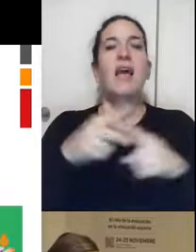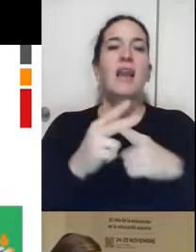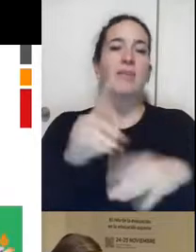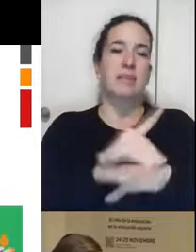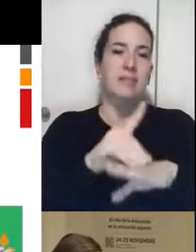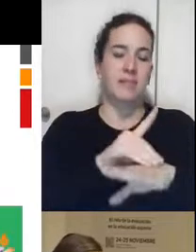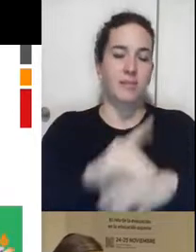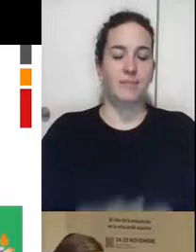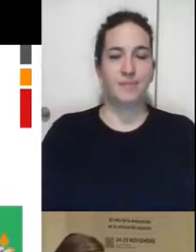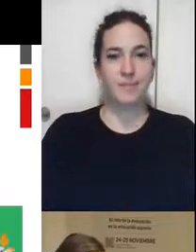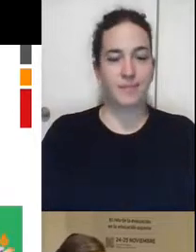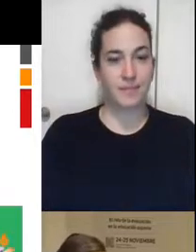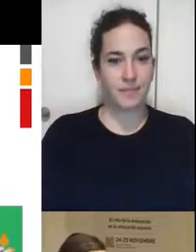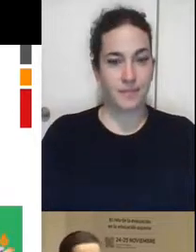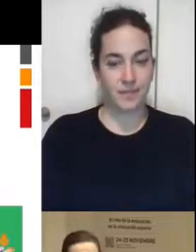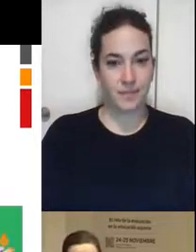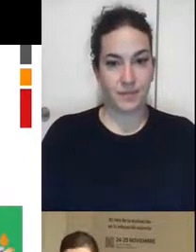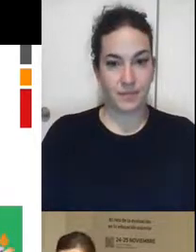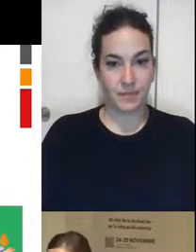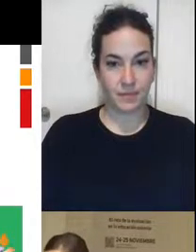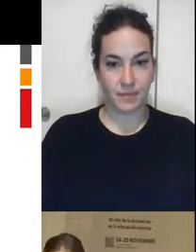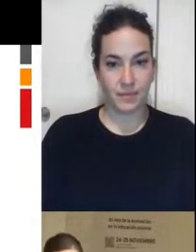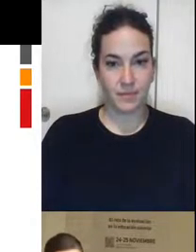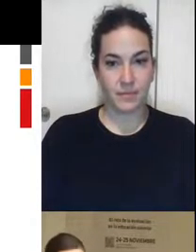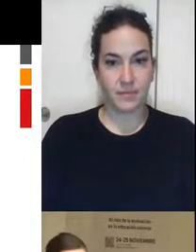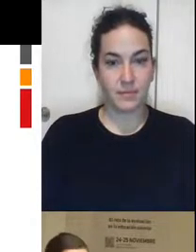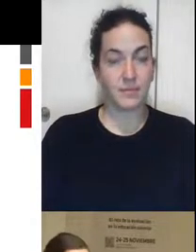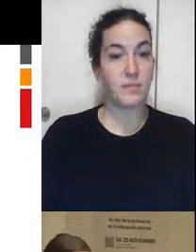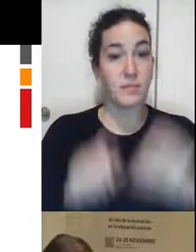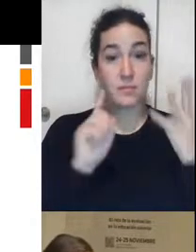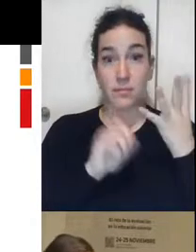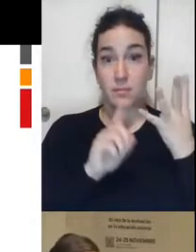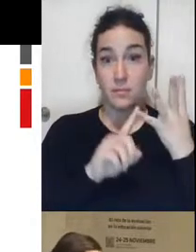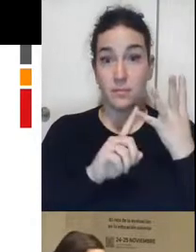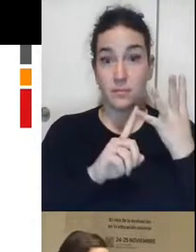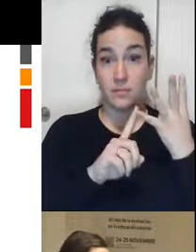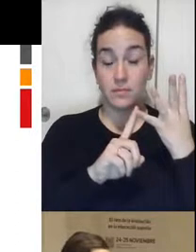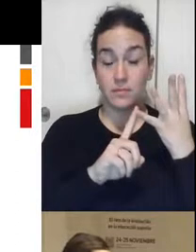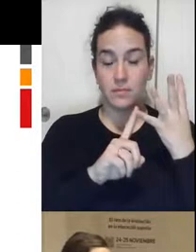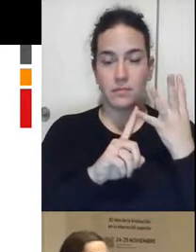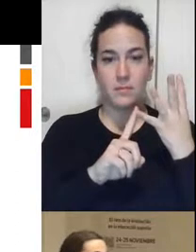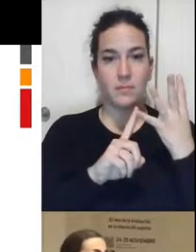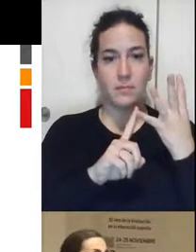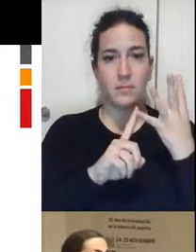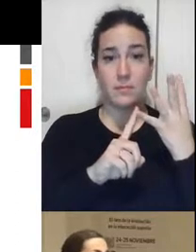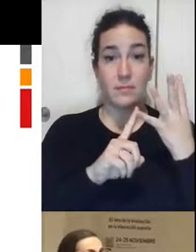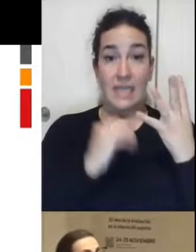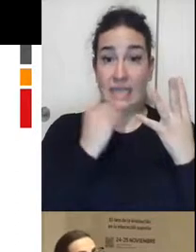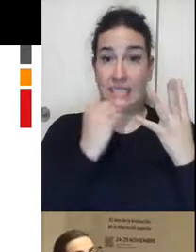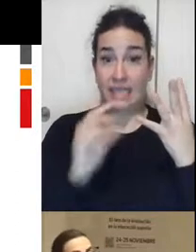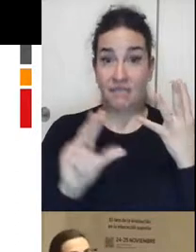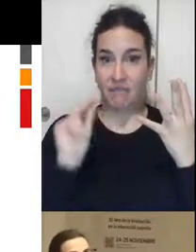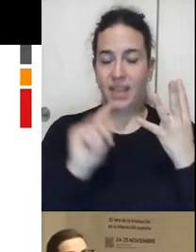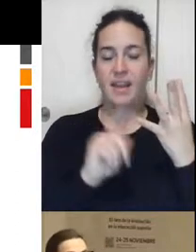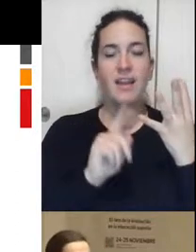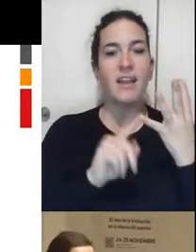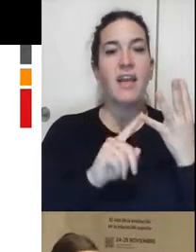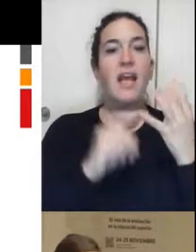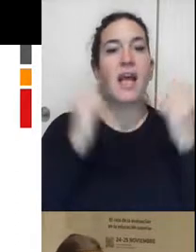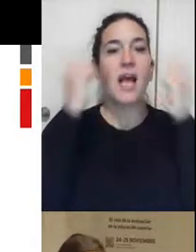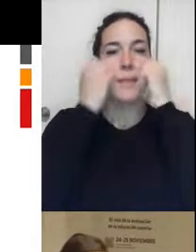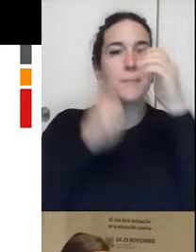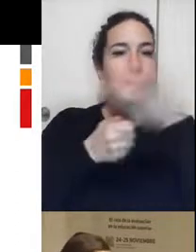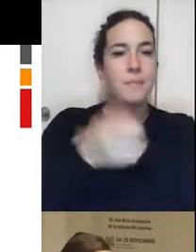aplicaciones. En el cuarto bloque de nuestro proyecto, el penúltimo, los estudiantes debían entregar